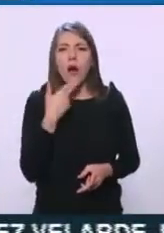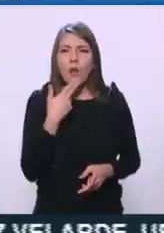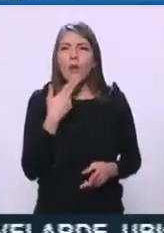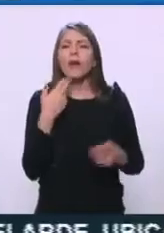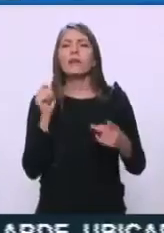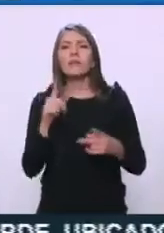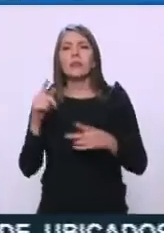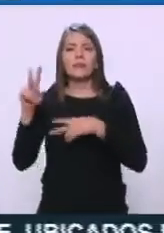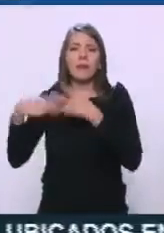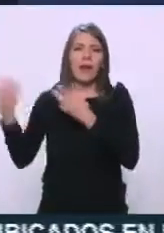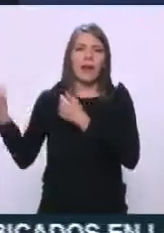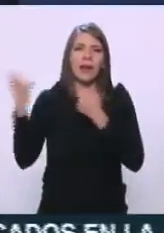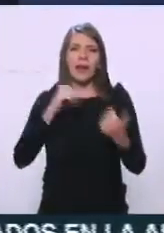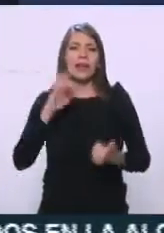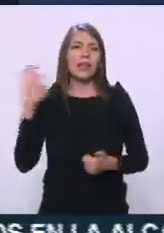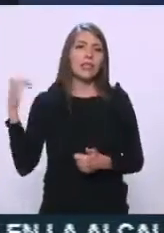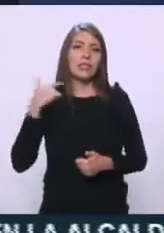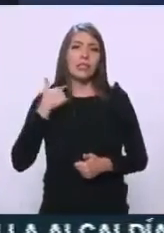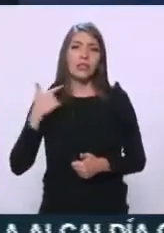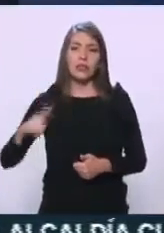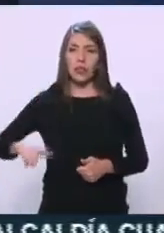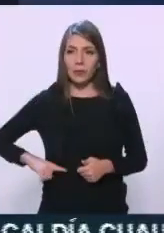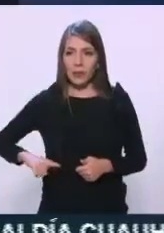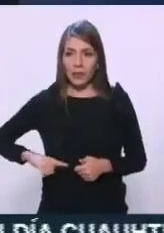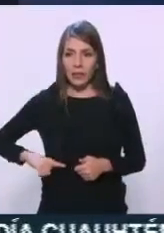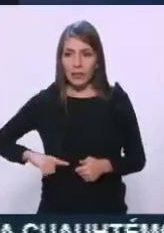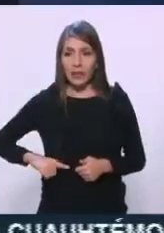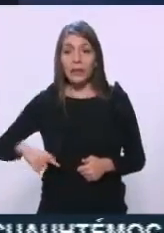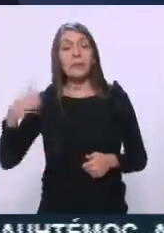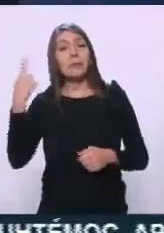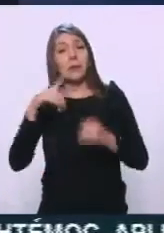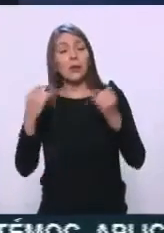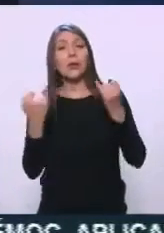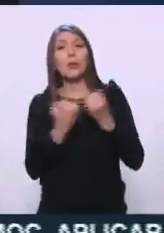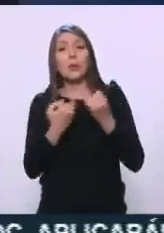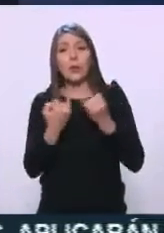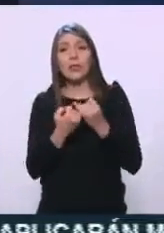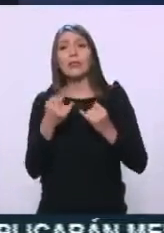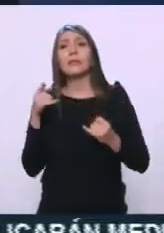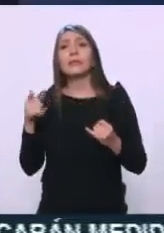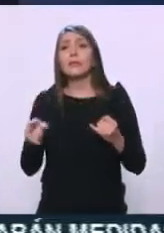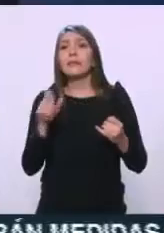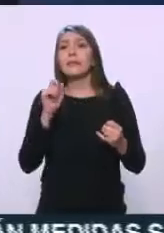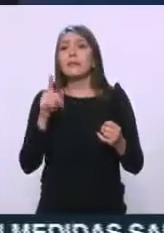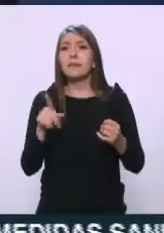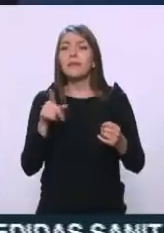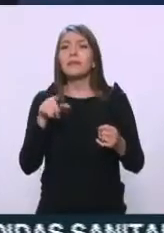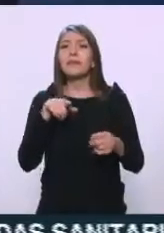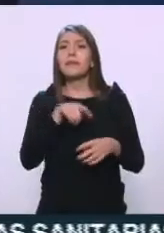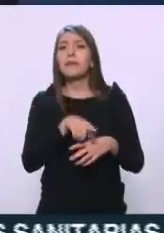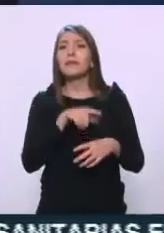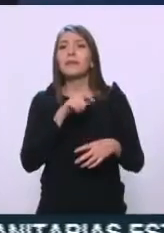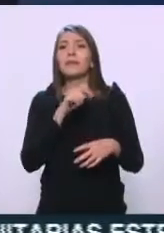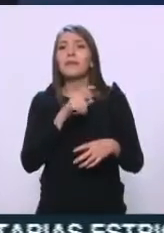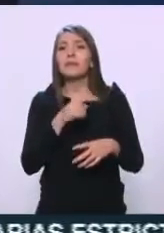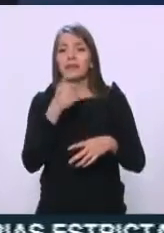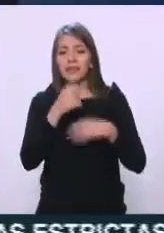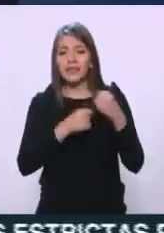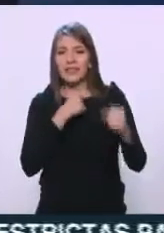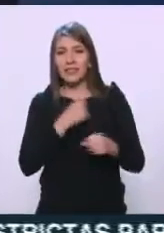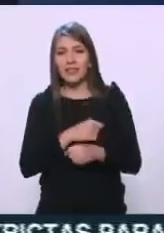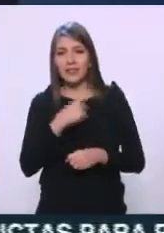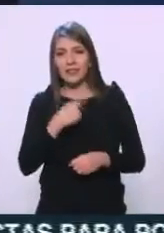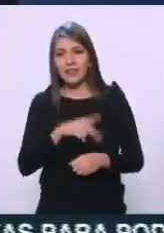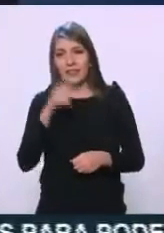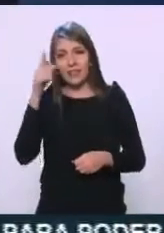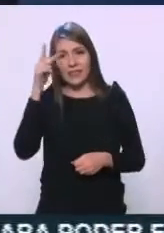al exgobernador, pero que también en este entramado de corrupción añejo, en el de que ya no es el año de Hidalgo, sino el sexenio de Hidalgo, y agarren todo lo